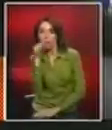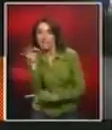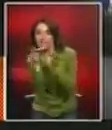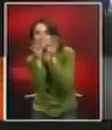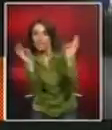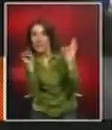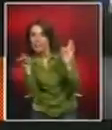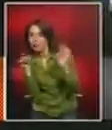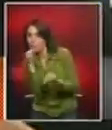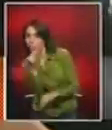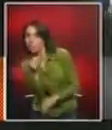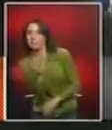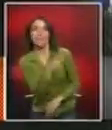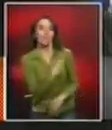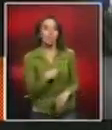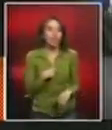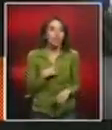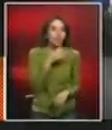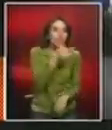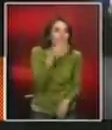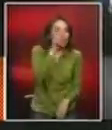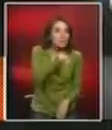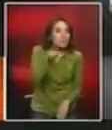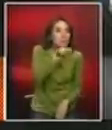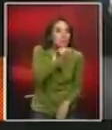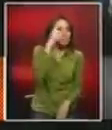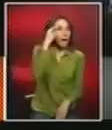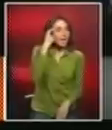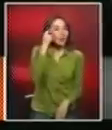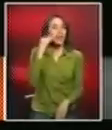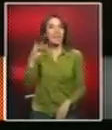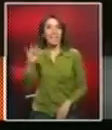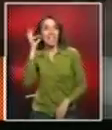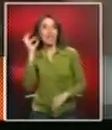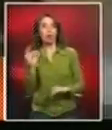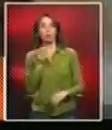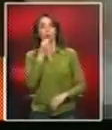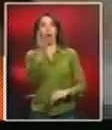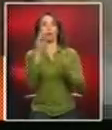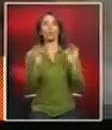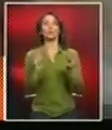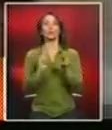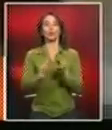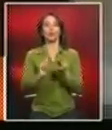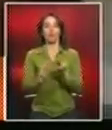esto. Y nosotros se lo vamos recordando y ella lo hace cuando lo tiene que hacer.